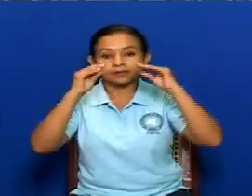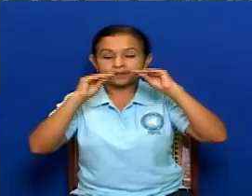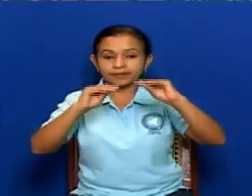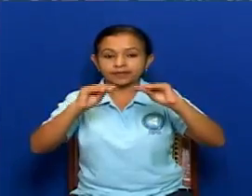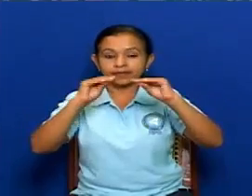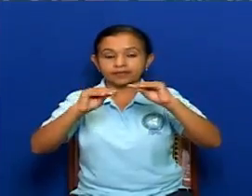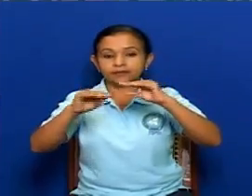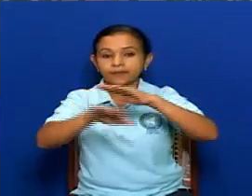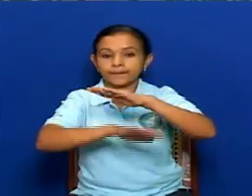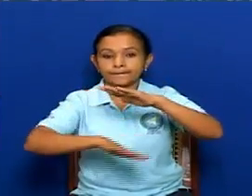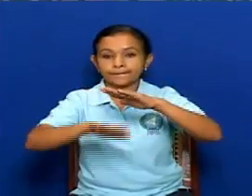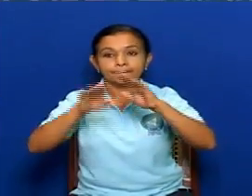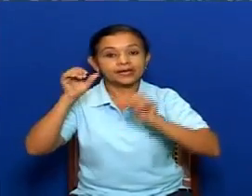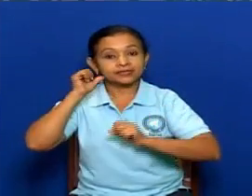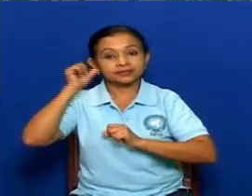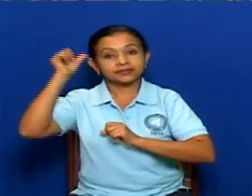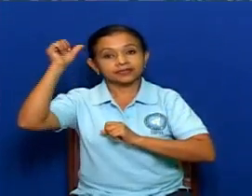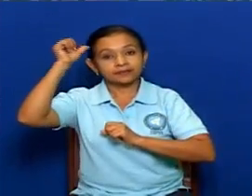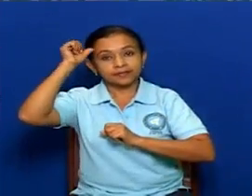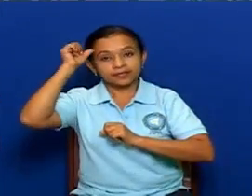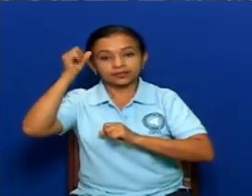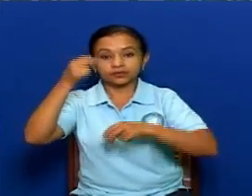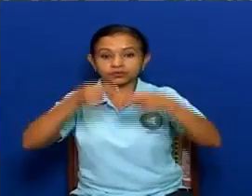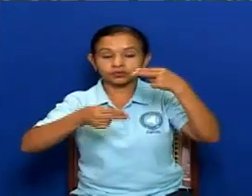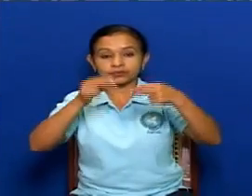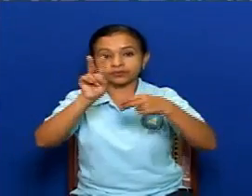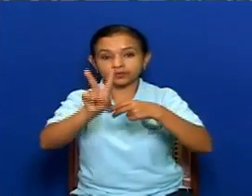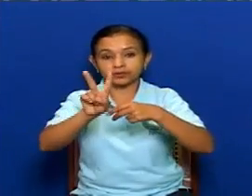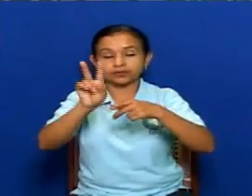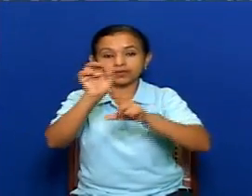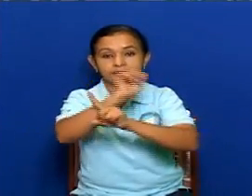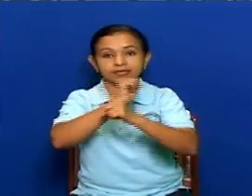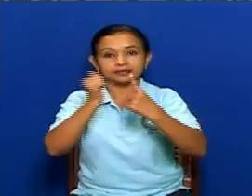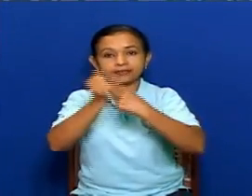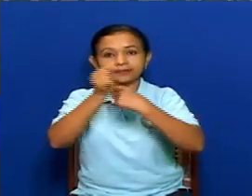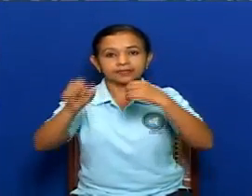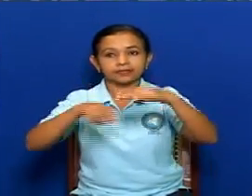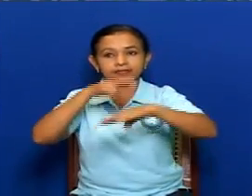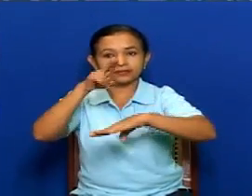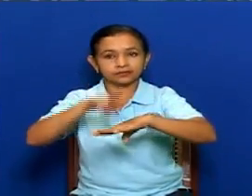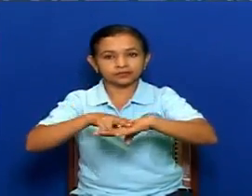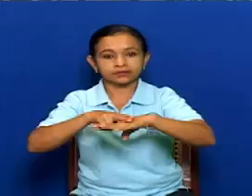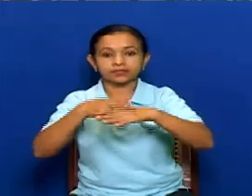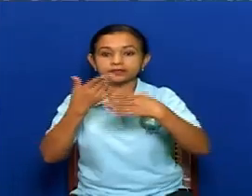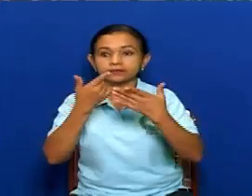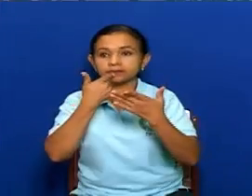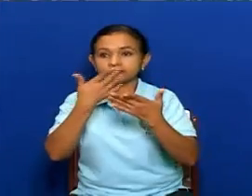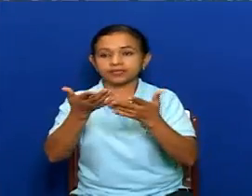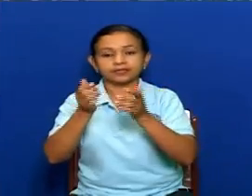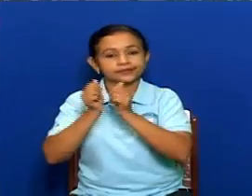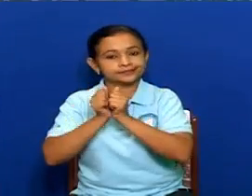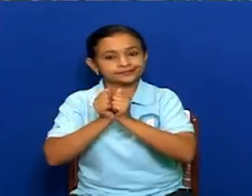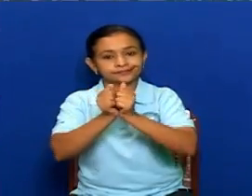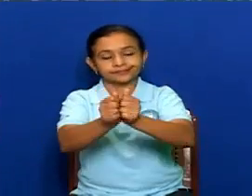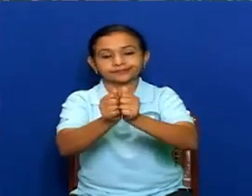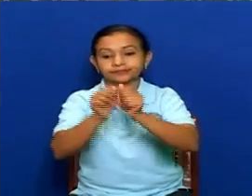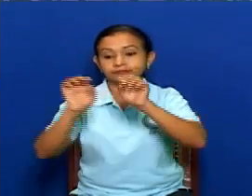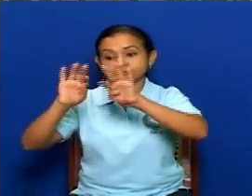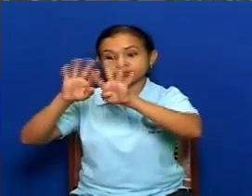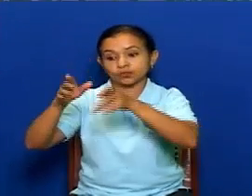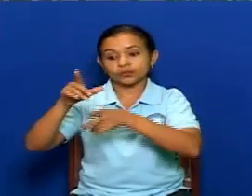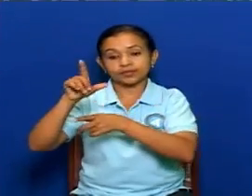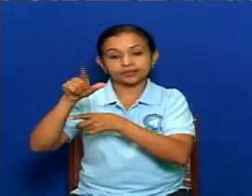Básica para Adultos y Sandino 2 en la Asamblea Nacional. Para ello nos acompaña la licenciada María